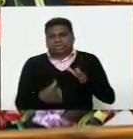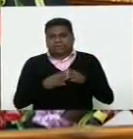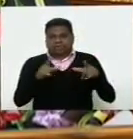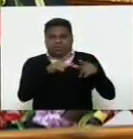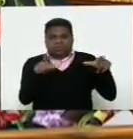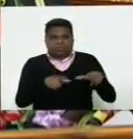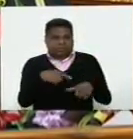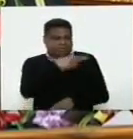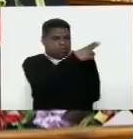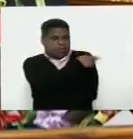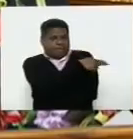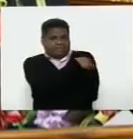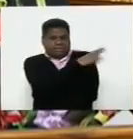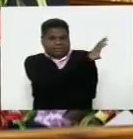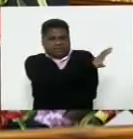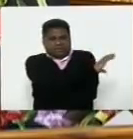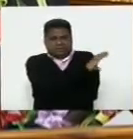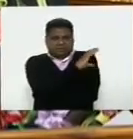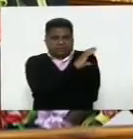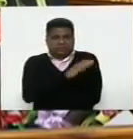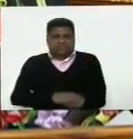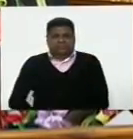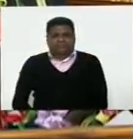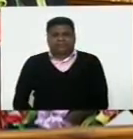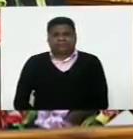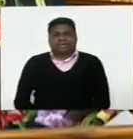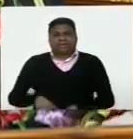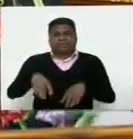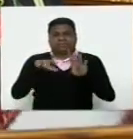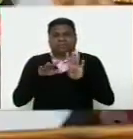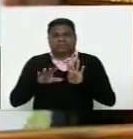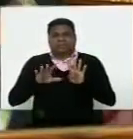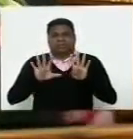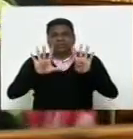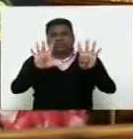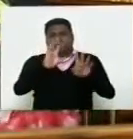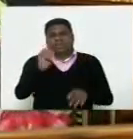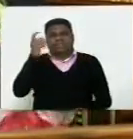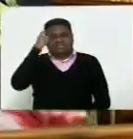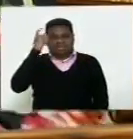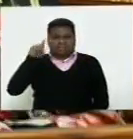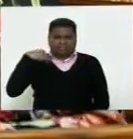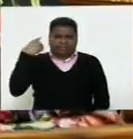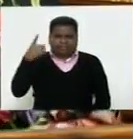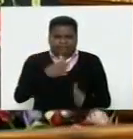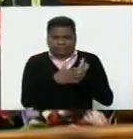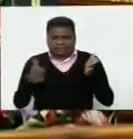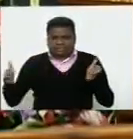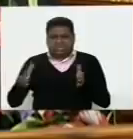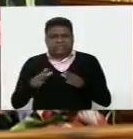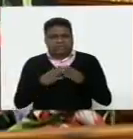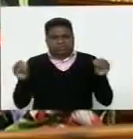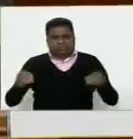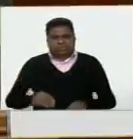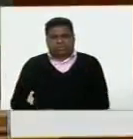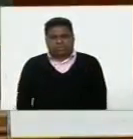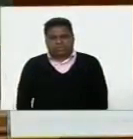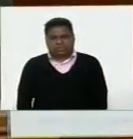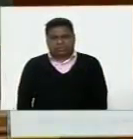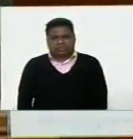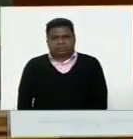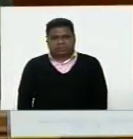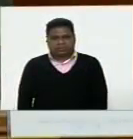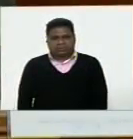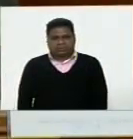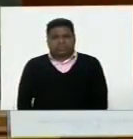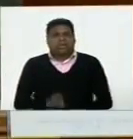de salud públicos y privados en los 90 días siguientes a su vigencia. Es todo. Las y